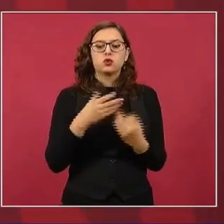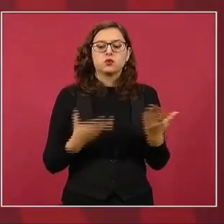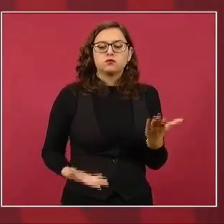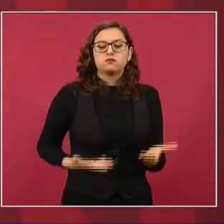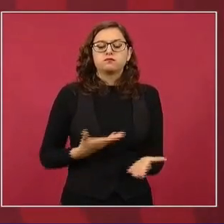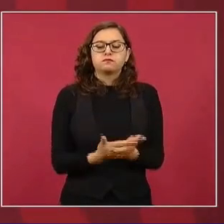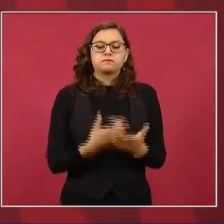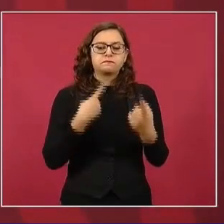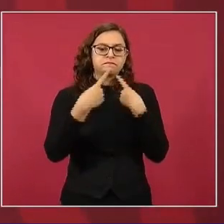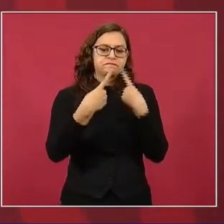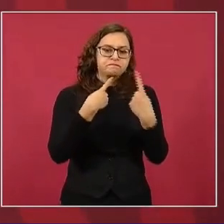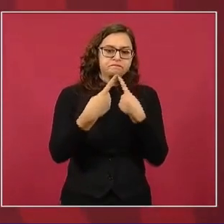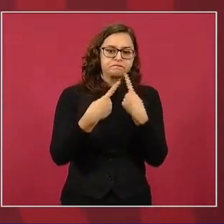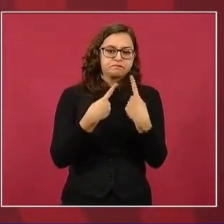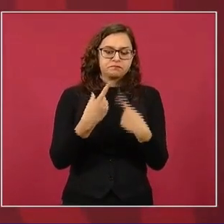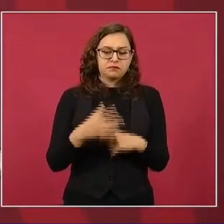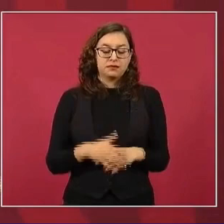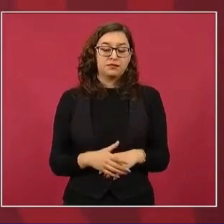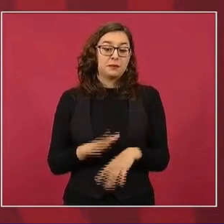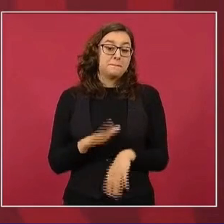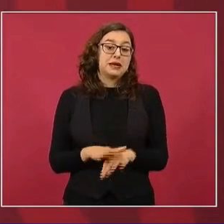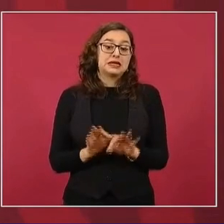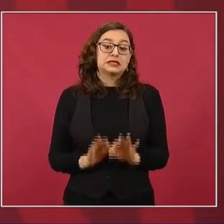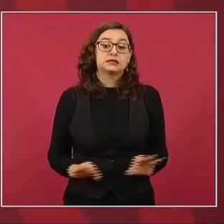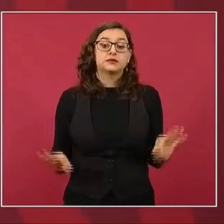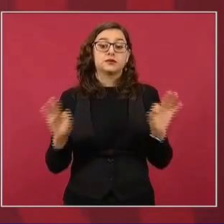sobre todo informar